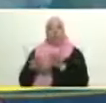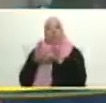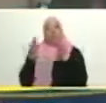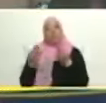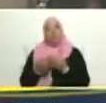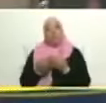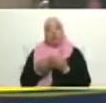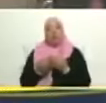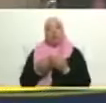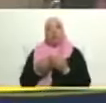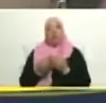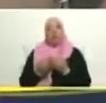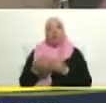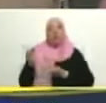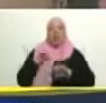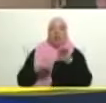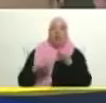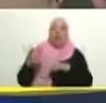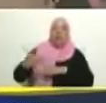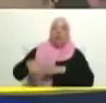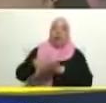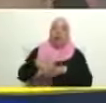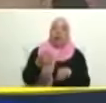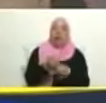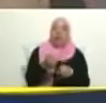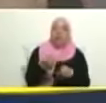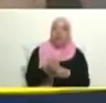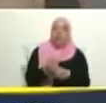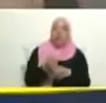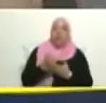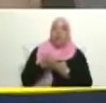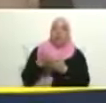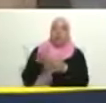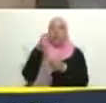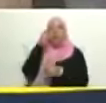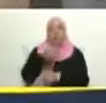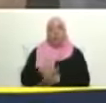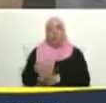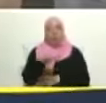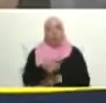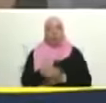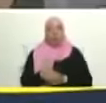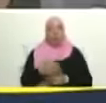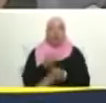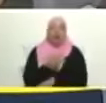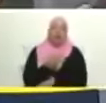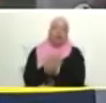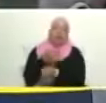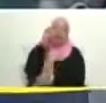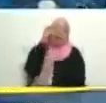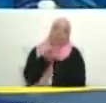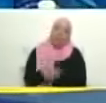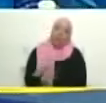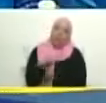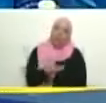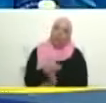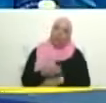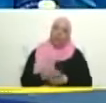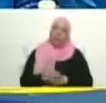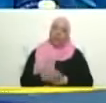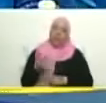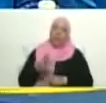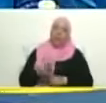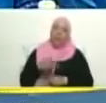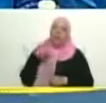familia. Defiéndanlo en la calle, sirviendo al pueblo, protegiendo al pueblo, amando al pueblo.